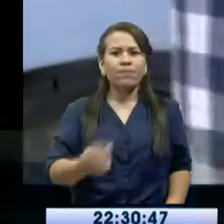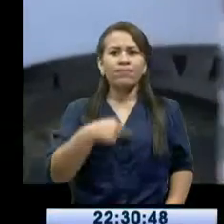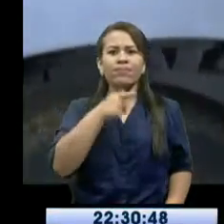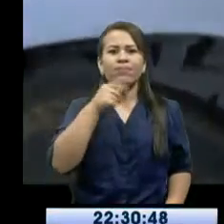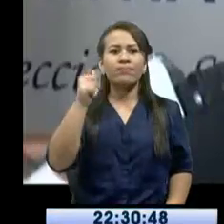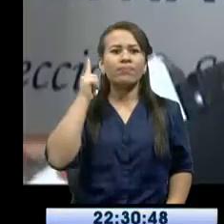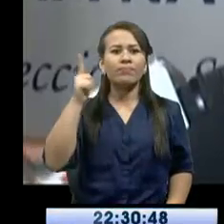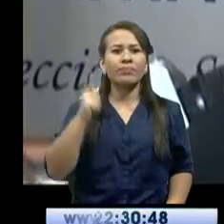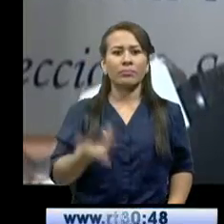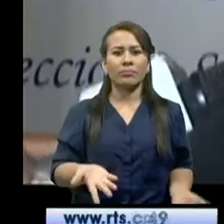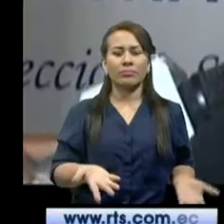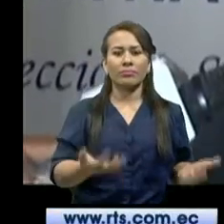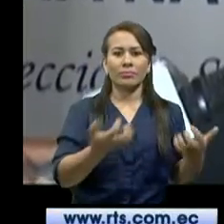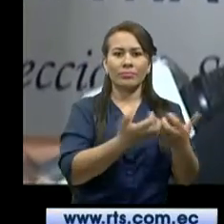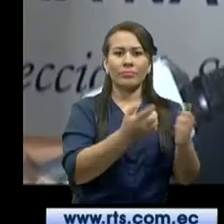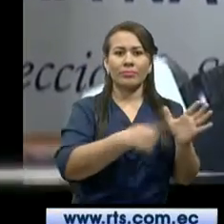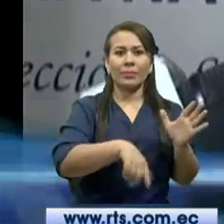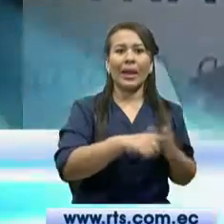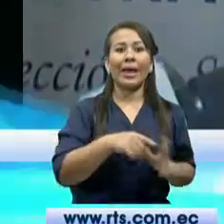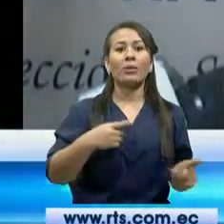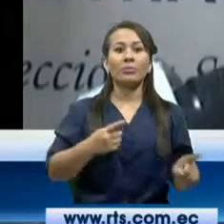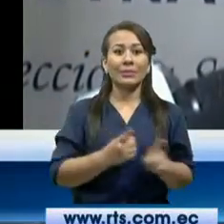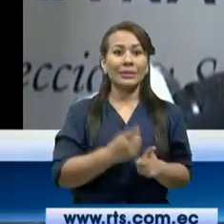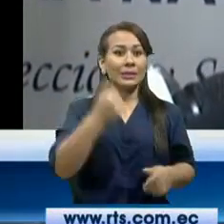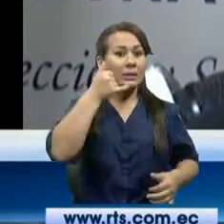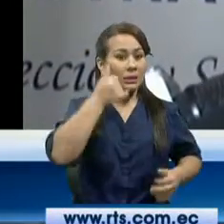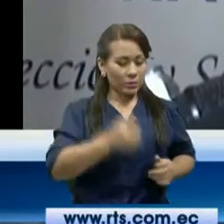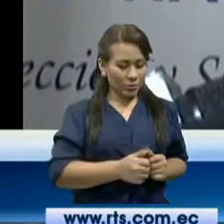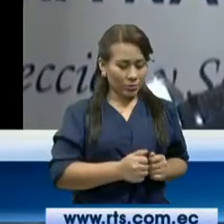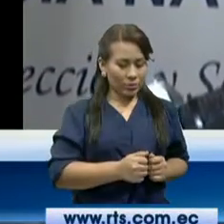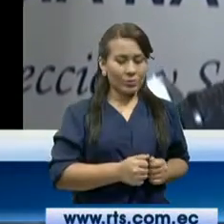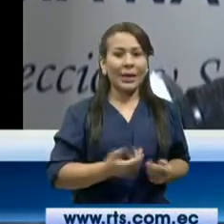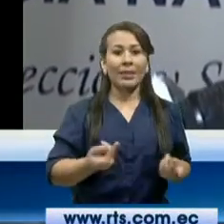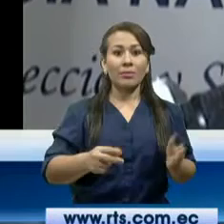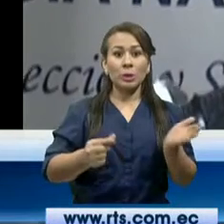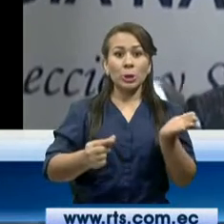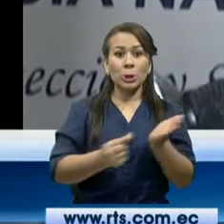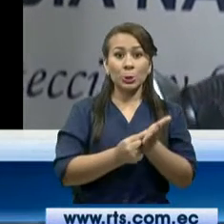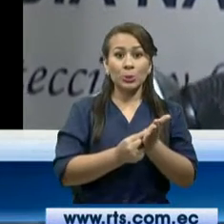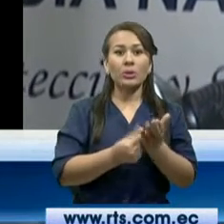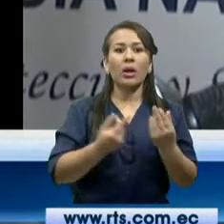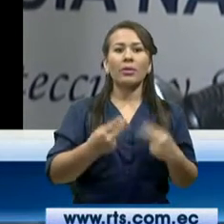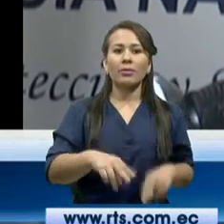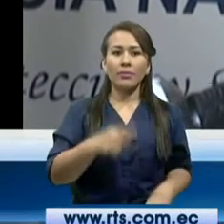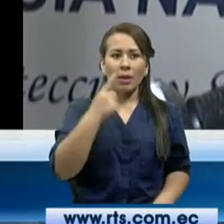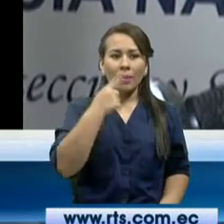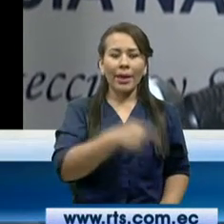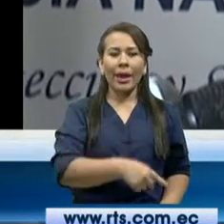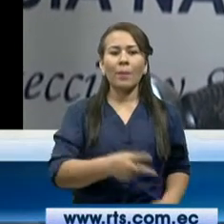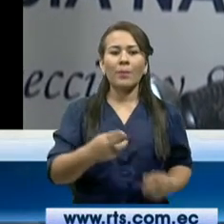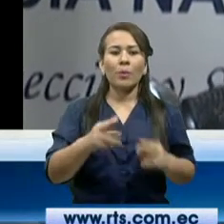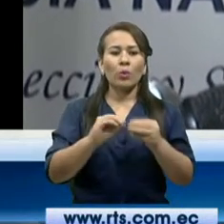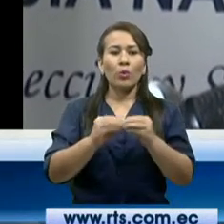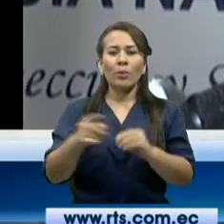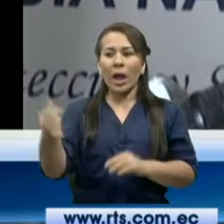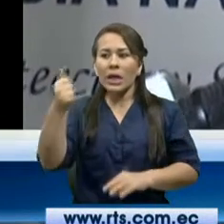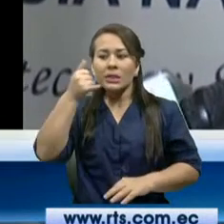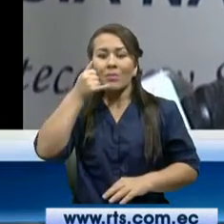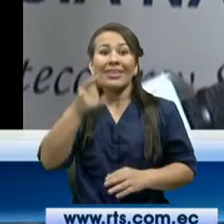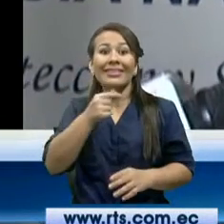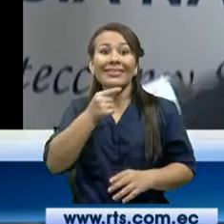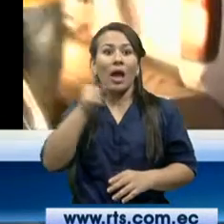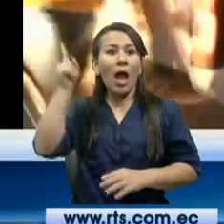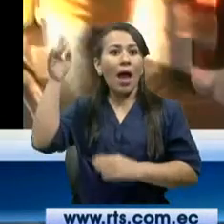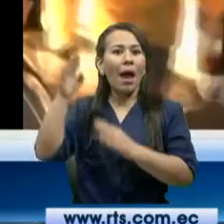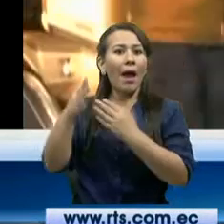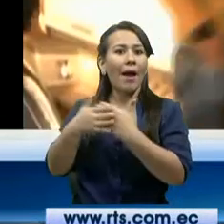de la banda. Se encontraron varios teléfonos celulares y chips, los cuales presuntamente estarían implicados en las llamadas de carácter